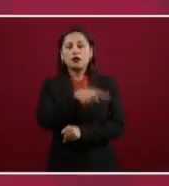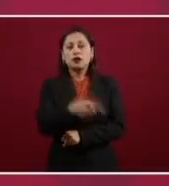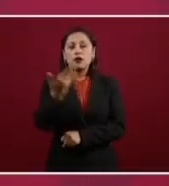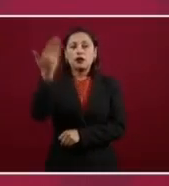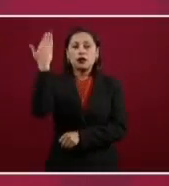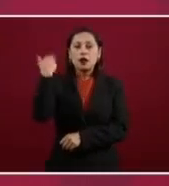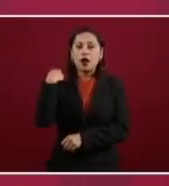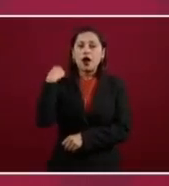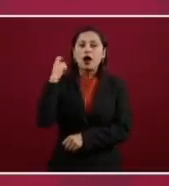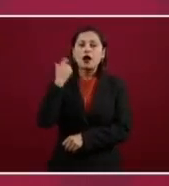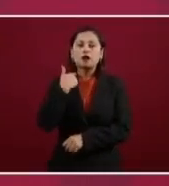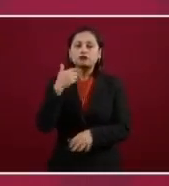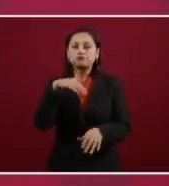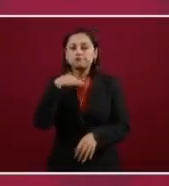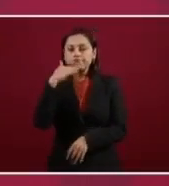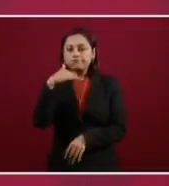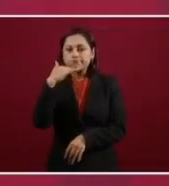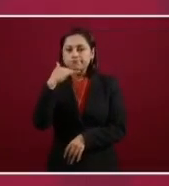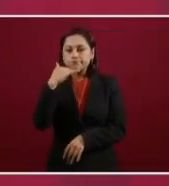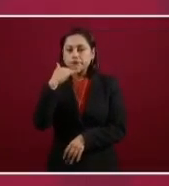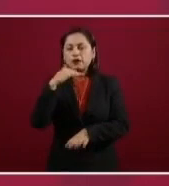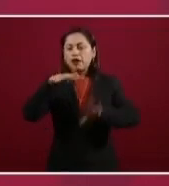los solape mos